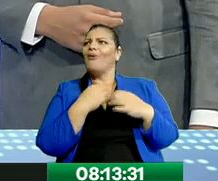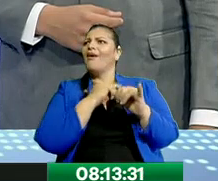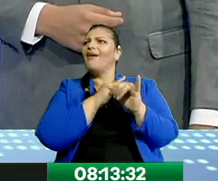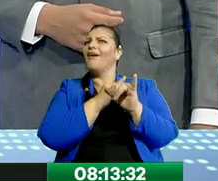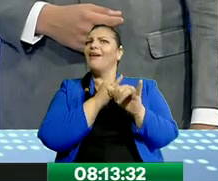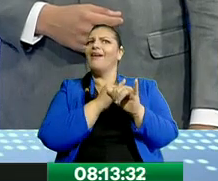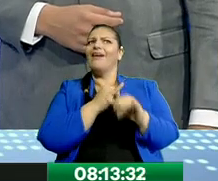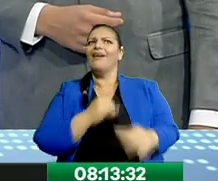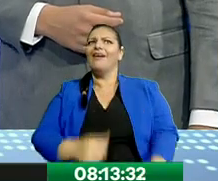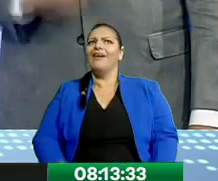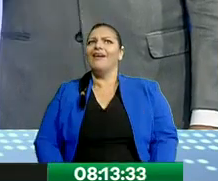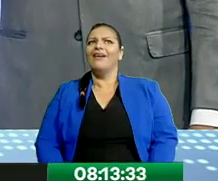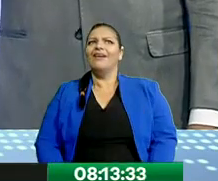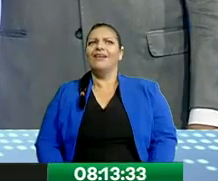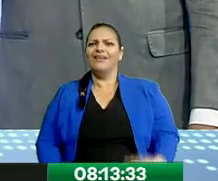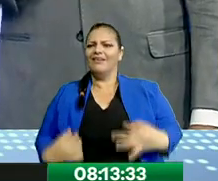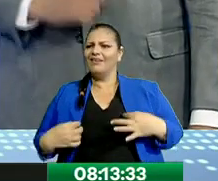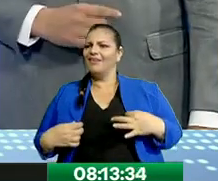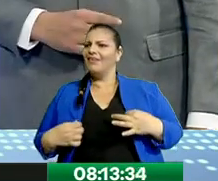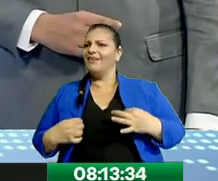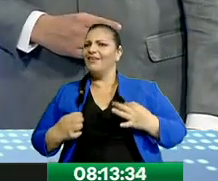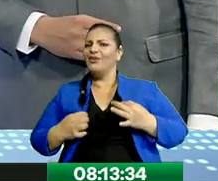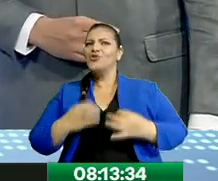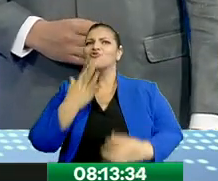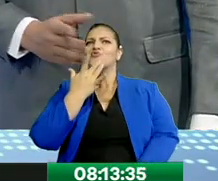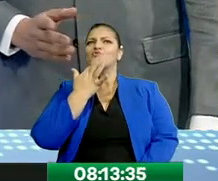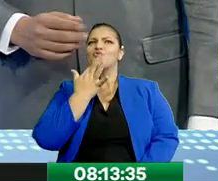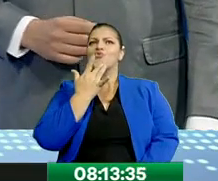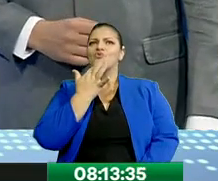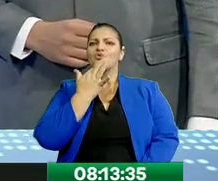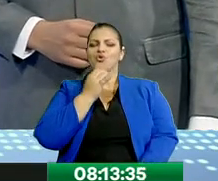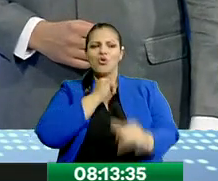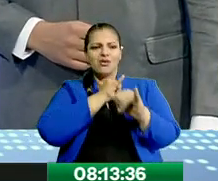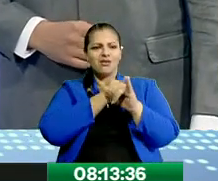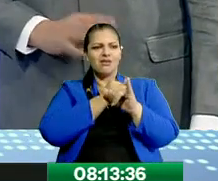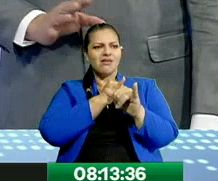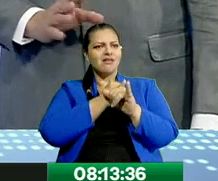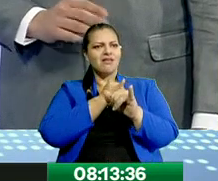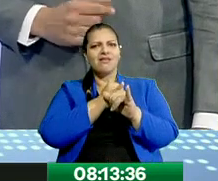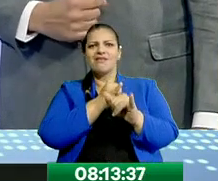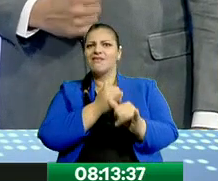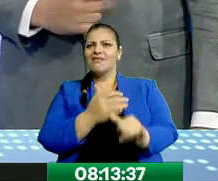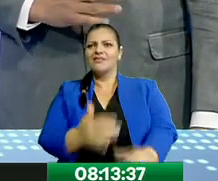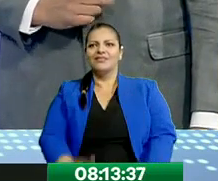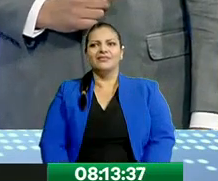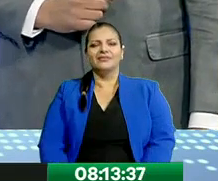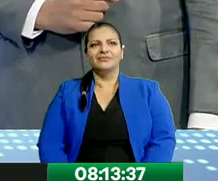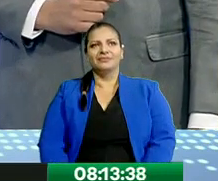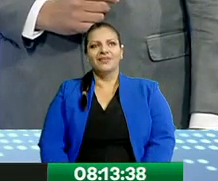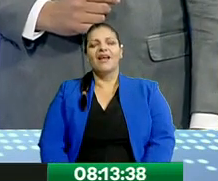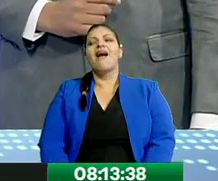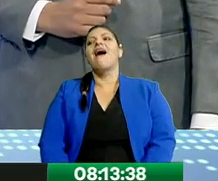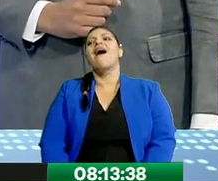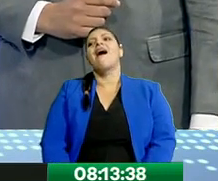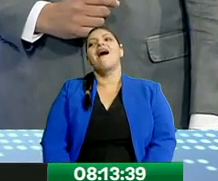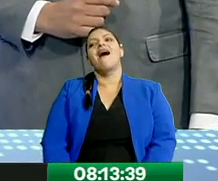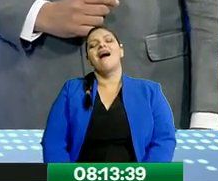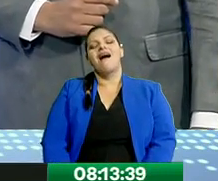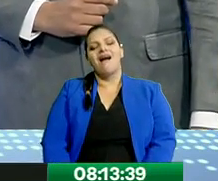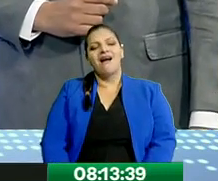así? Estamos de uniformados. Hemos ido uniformados. Estamos igualitos en el color y todo